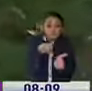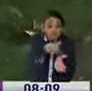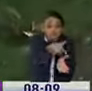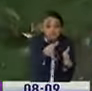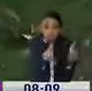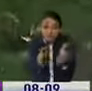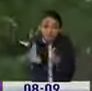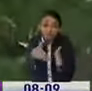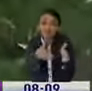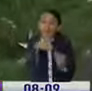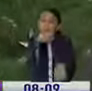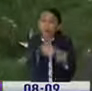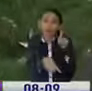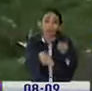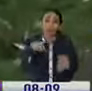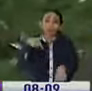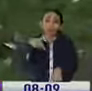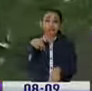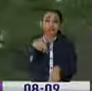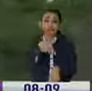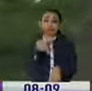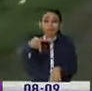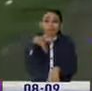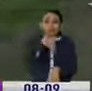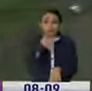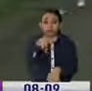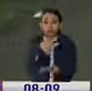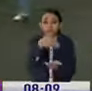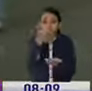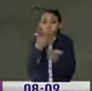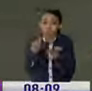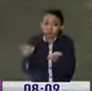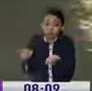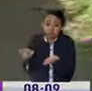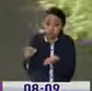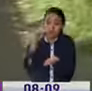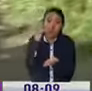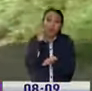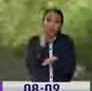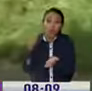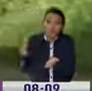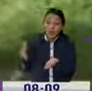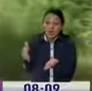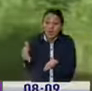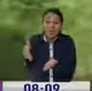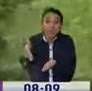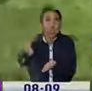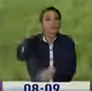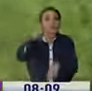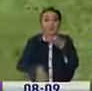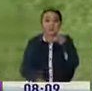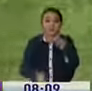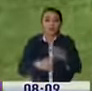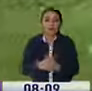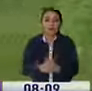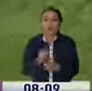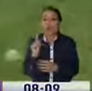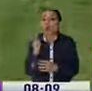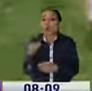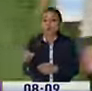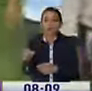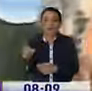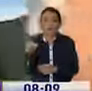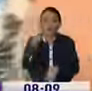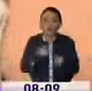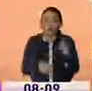transitar lastimosamente por aquí los moradores para poder llegar hasta la avenida principal, que es la Mariscal Sucre. Les repetimos, es la única vía de